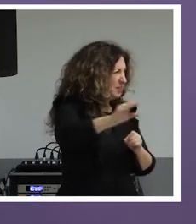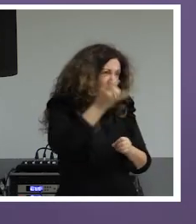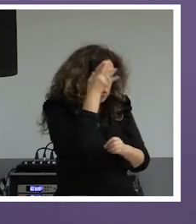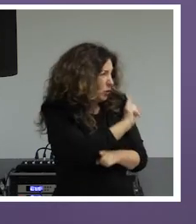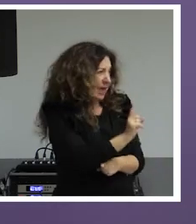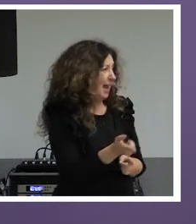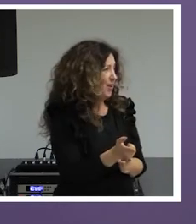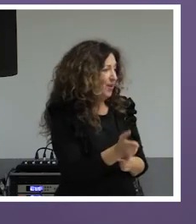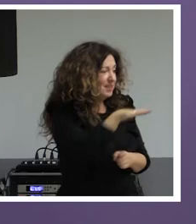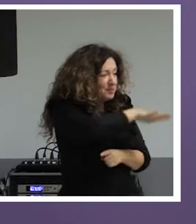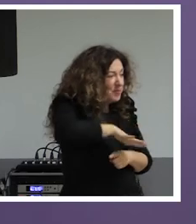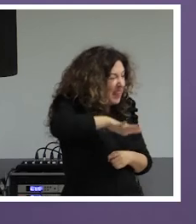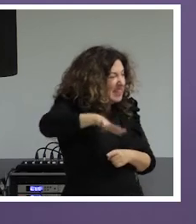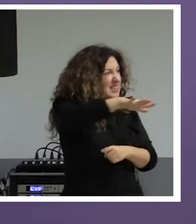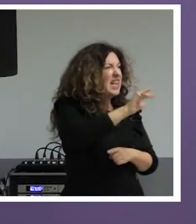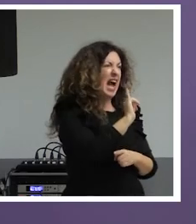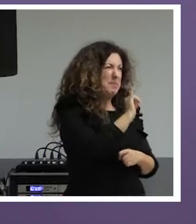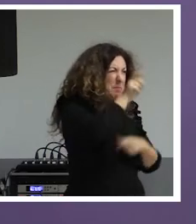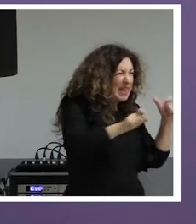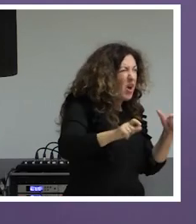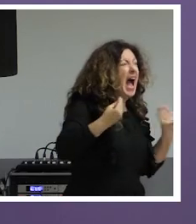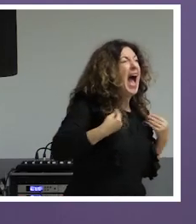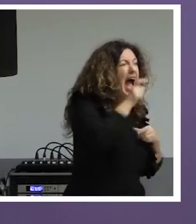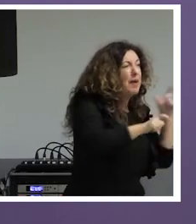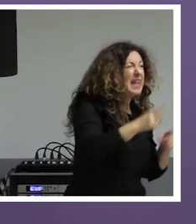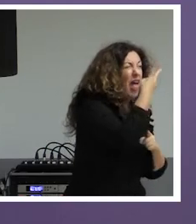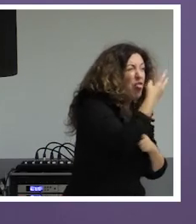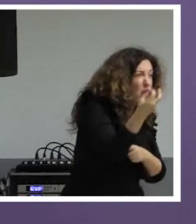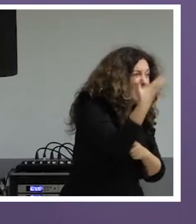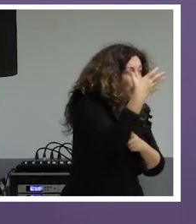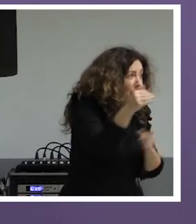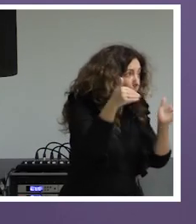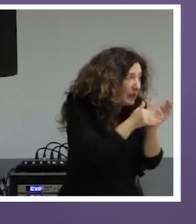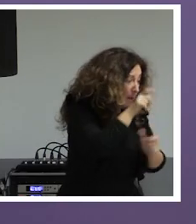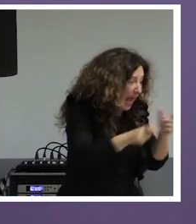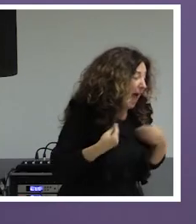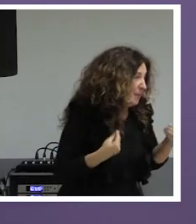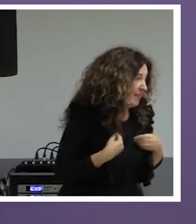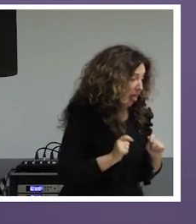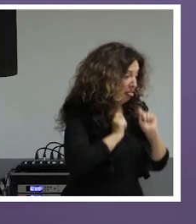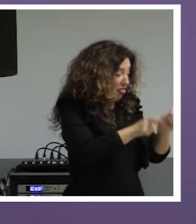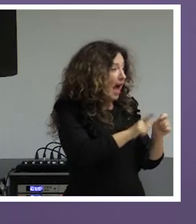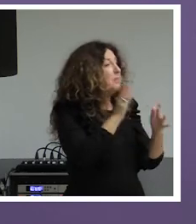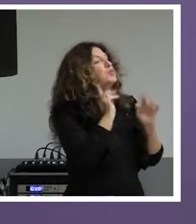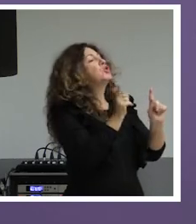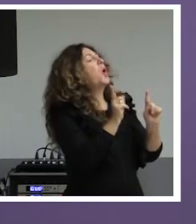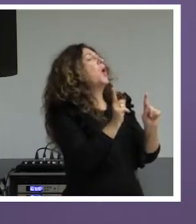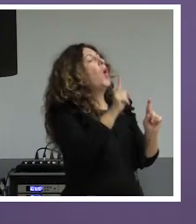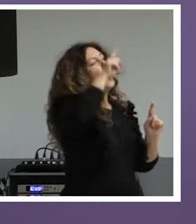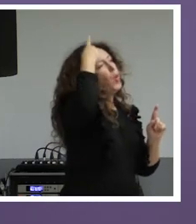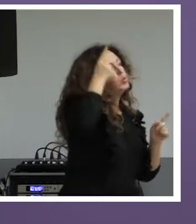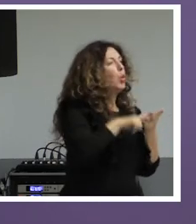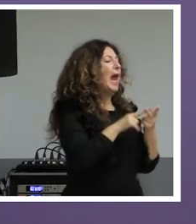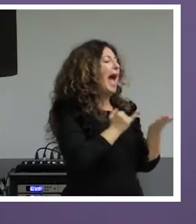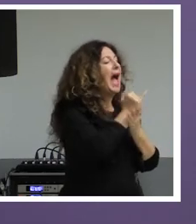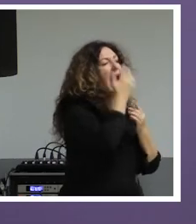tenemos que intentar conseguir que tengan hasta un 50% del presupuesto del ayuntamiento ninguna tontería lo que estoy diciendo en